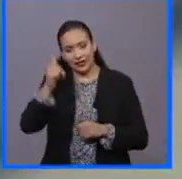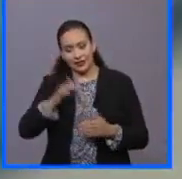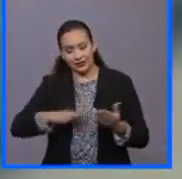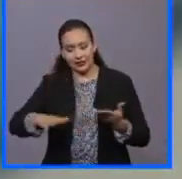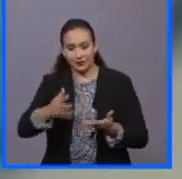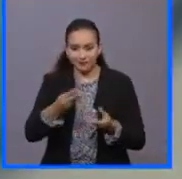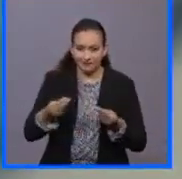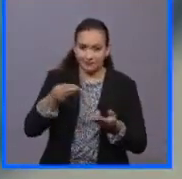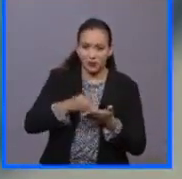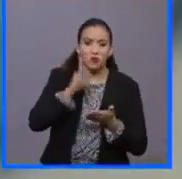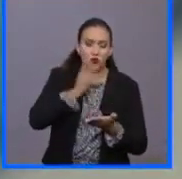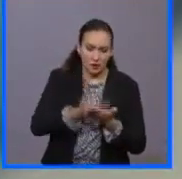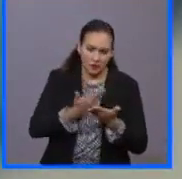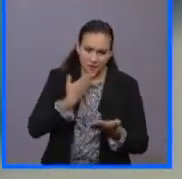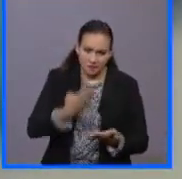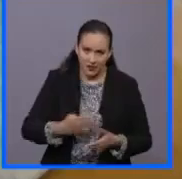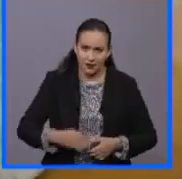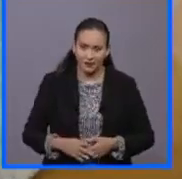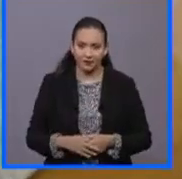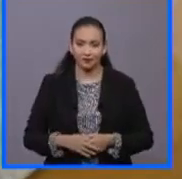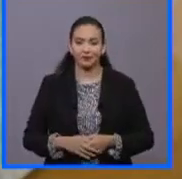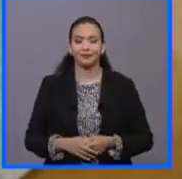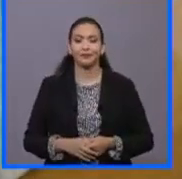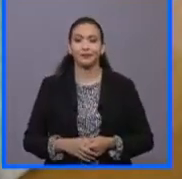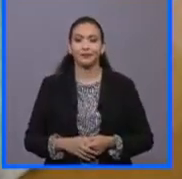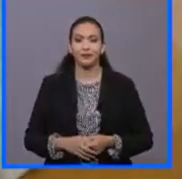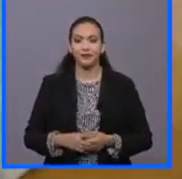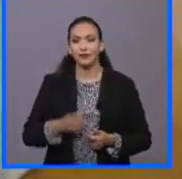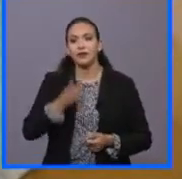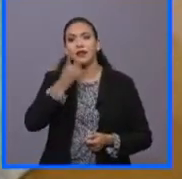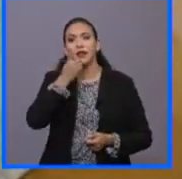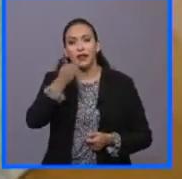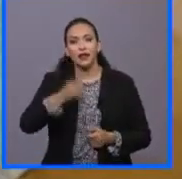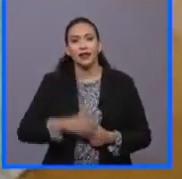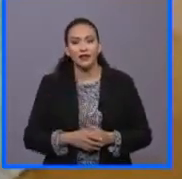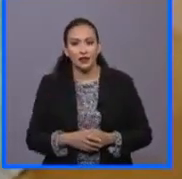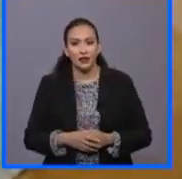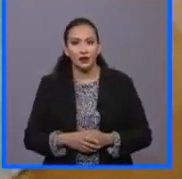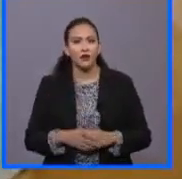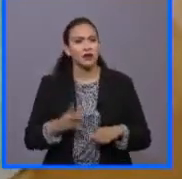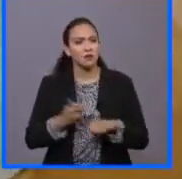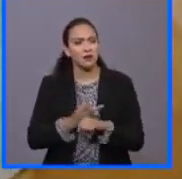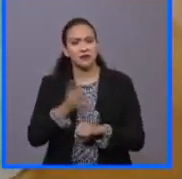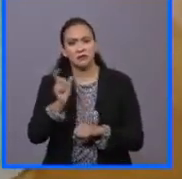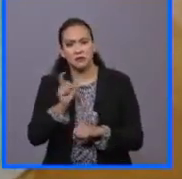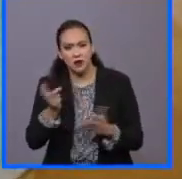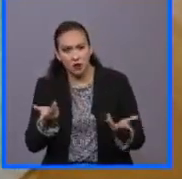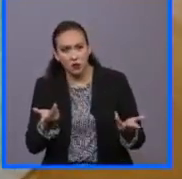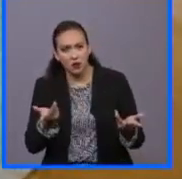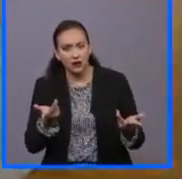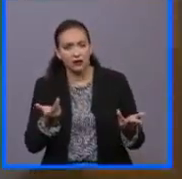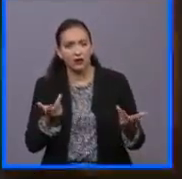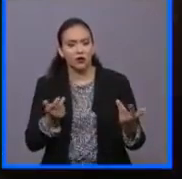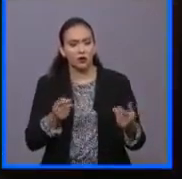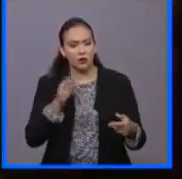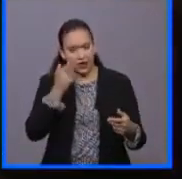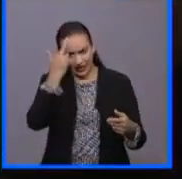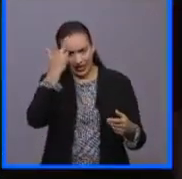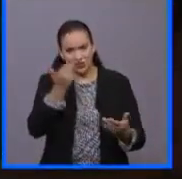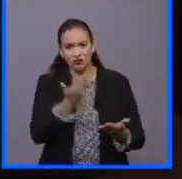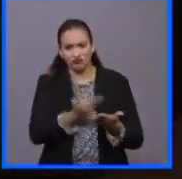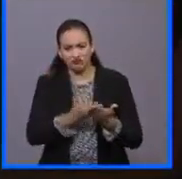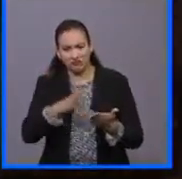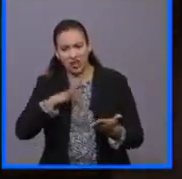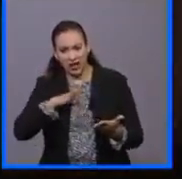debidamente justificadas. Indicó que el hecho de que no prevea todos los supuestos que pueden ser considerados como justificados